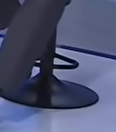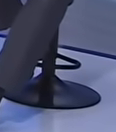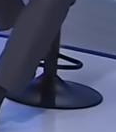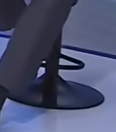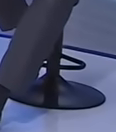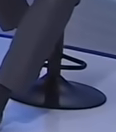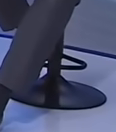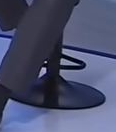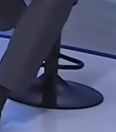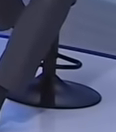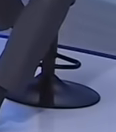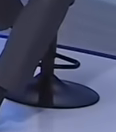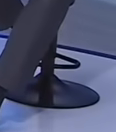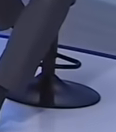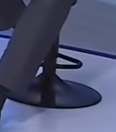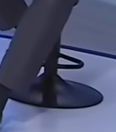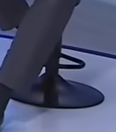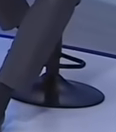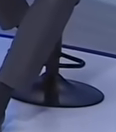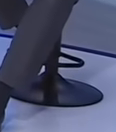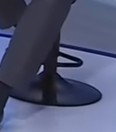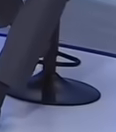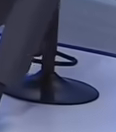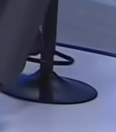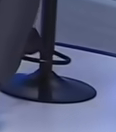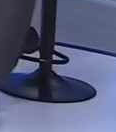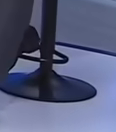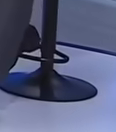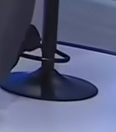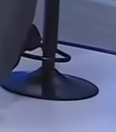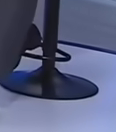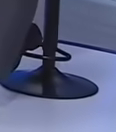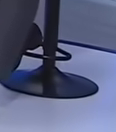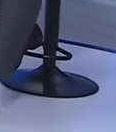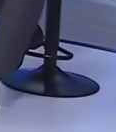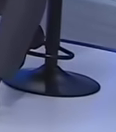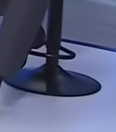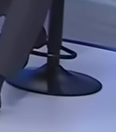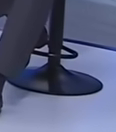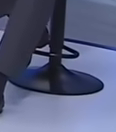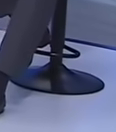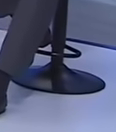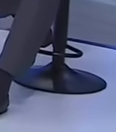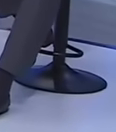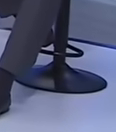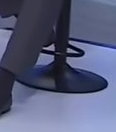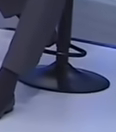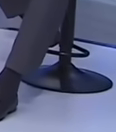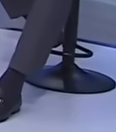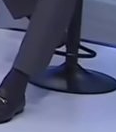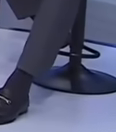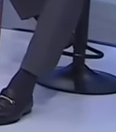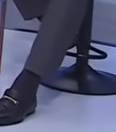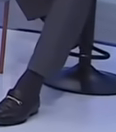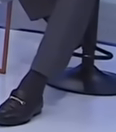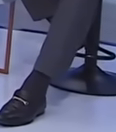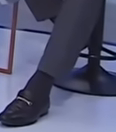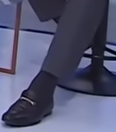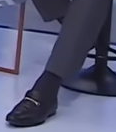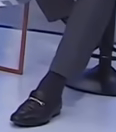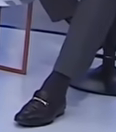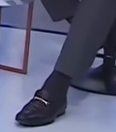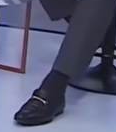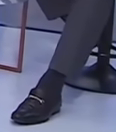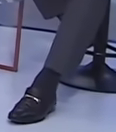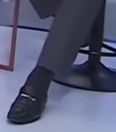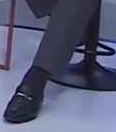todos los días hemos seleccionado 3 denuncias el día de hoy. Vamos con la primera. Nos dicen: buenos días, Ecoavisa. Somos moradores del sector de la